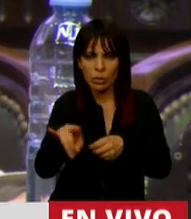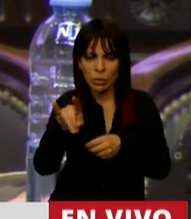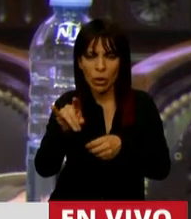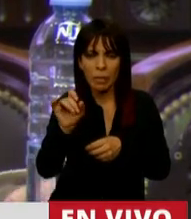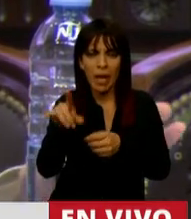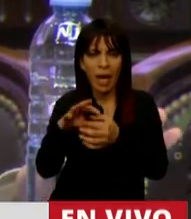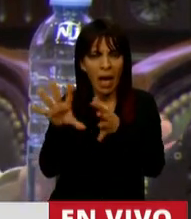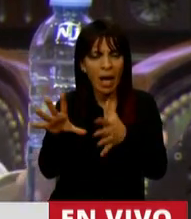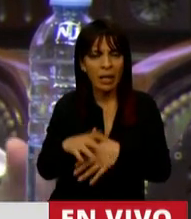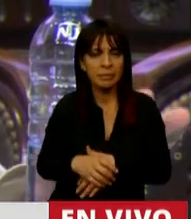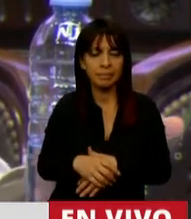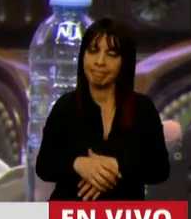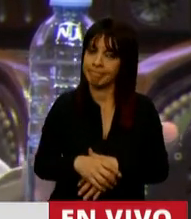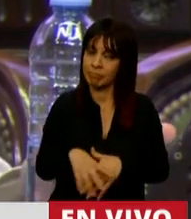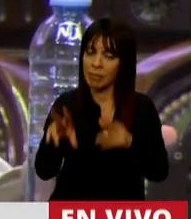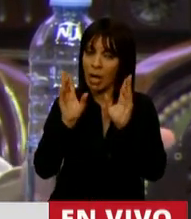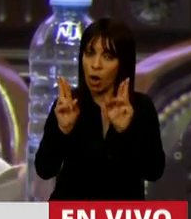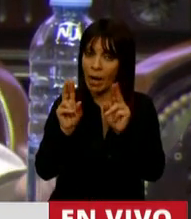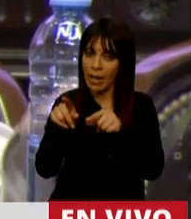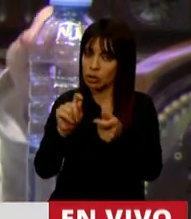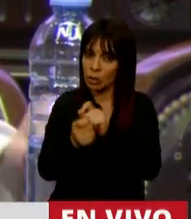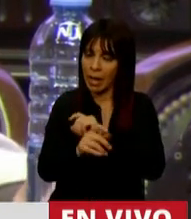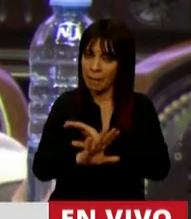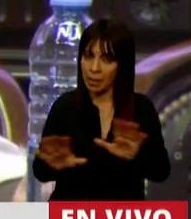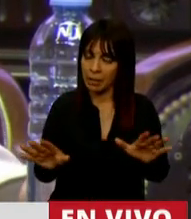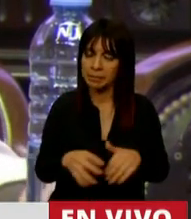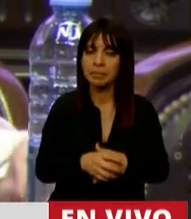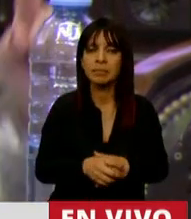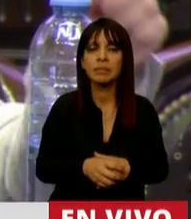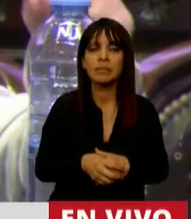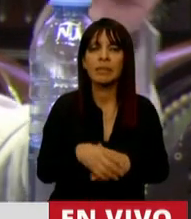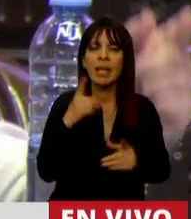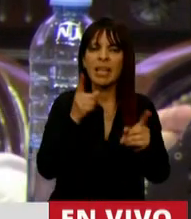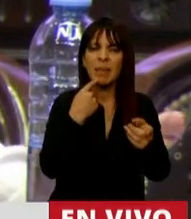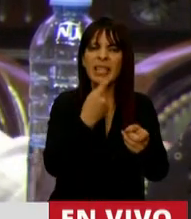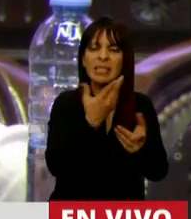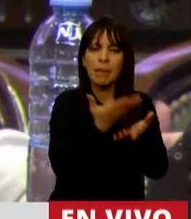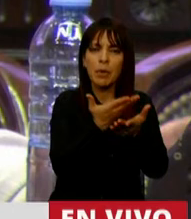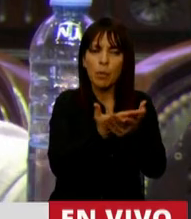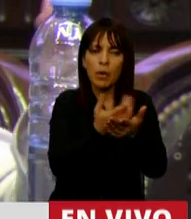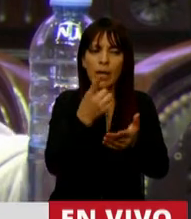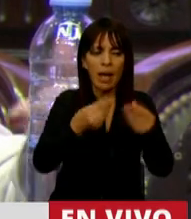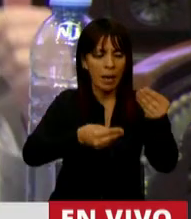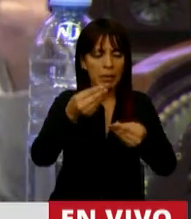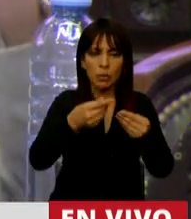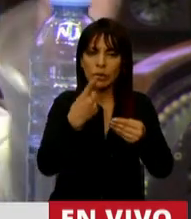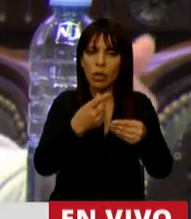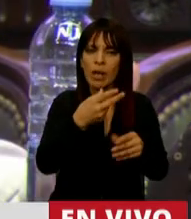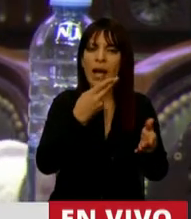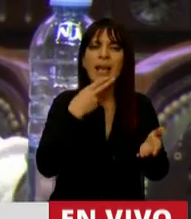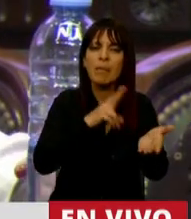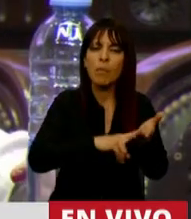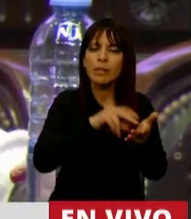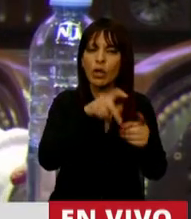universidades. Esperamos que esto verdaderamente se corrija. ¿Plantea este presupuesto uno con aumento de impuestos a